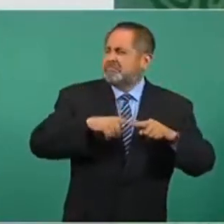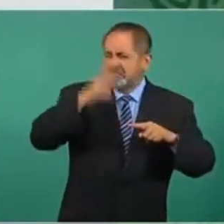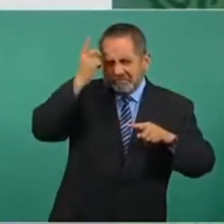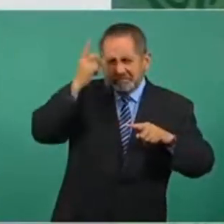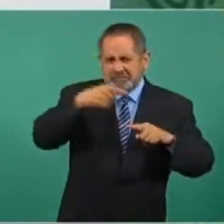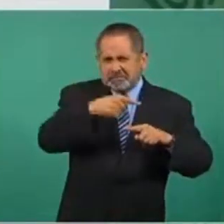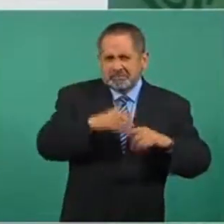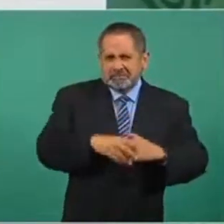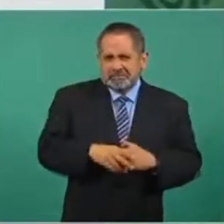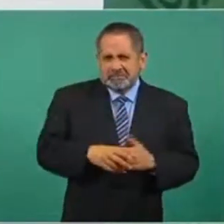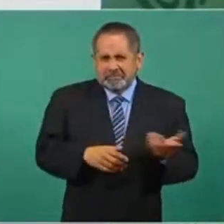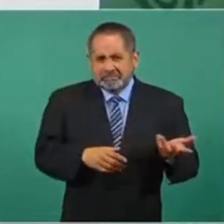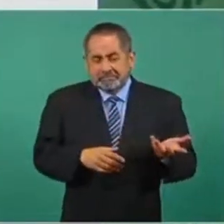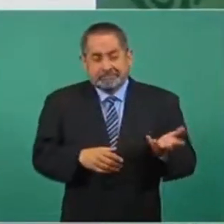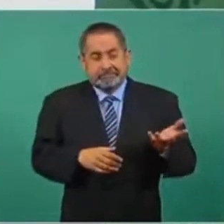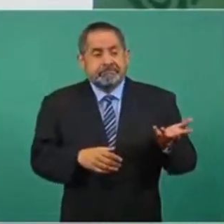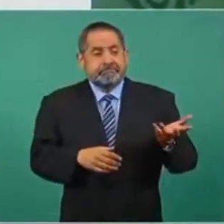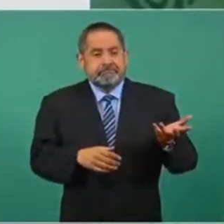Rock.